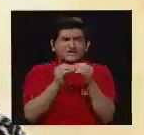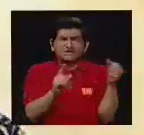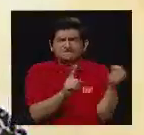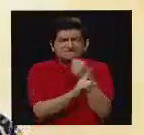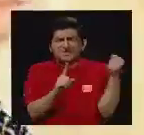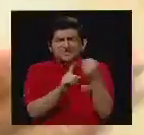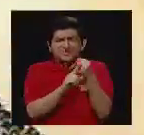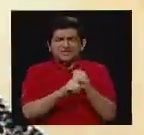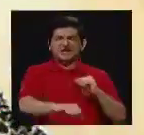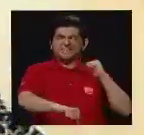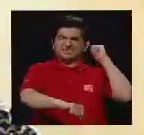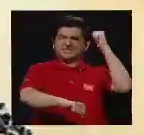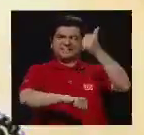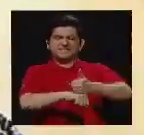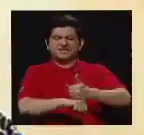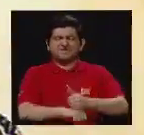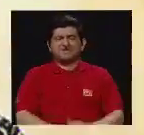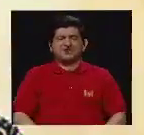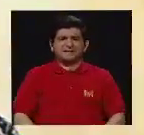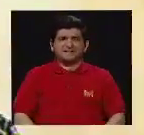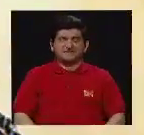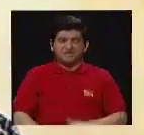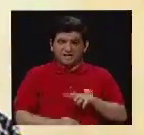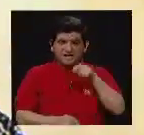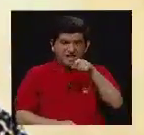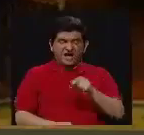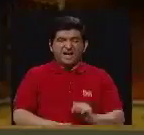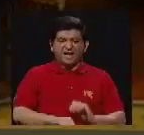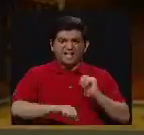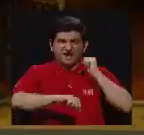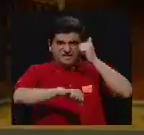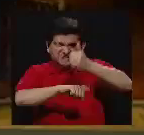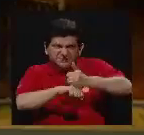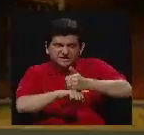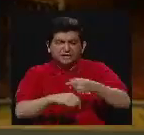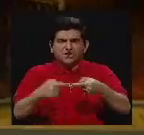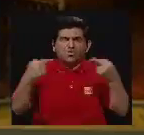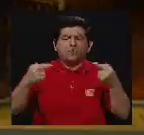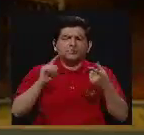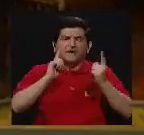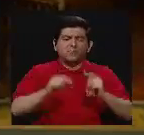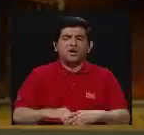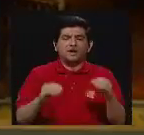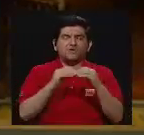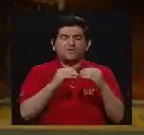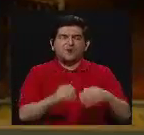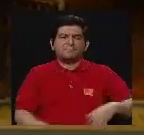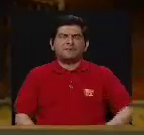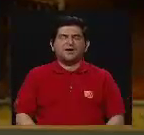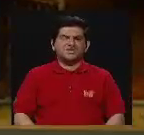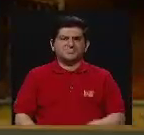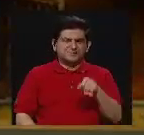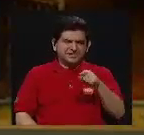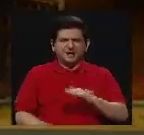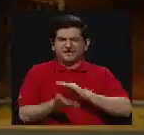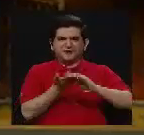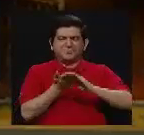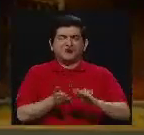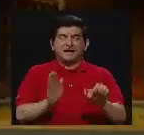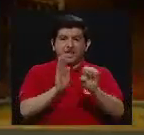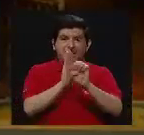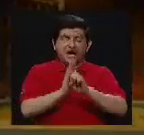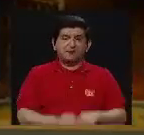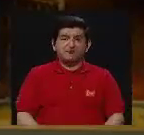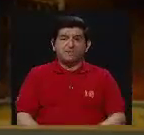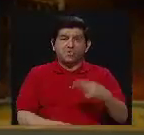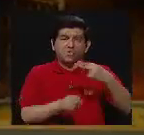más brutal se impone sobre la más refinada. Ha pasado, por ejemplo, cómo se impone algo